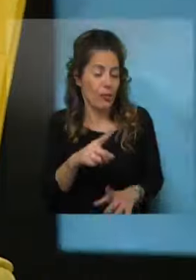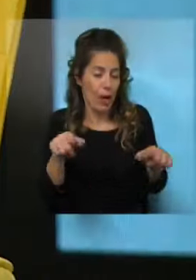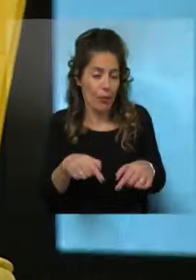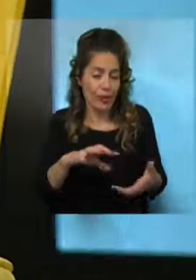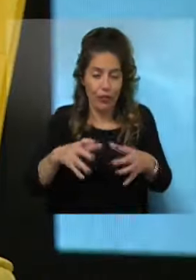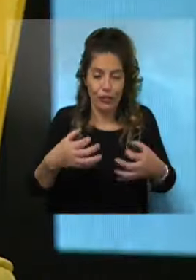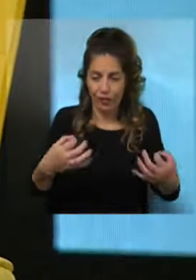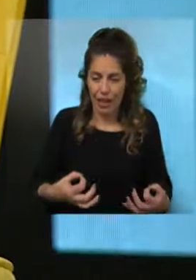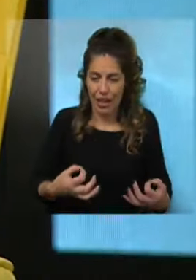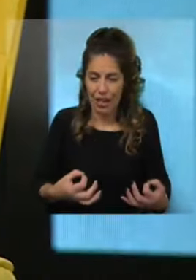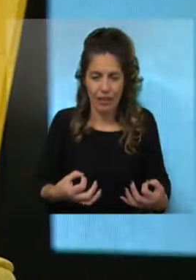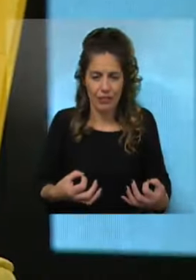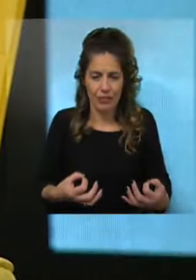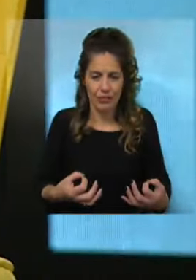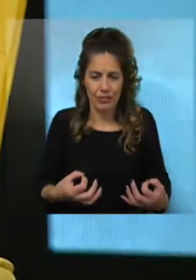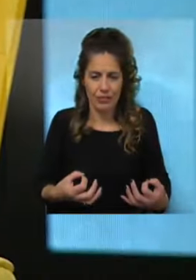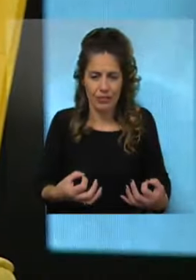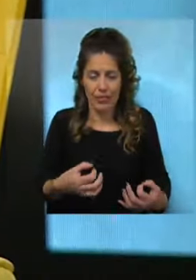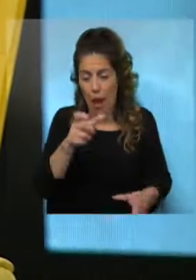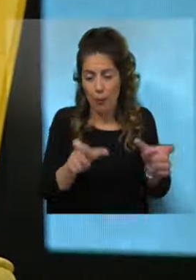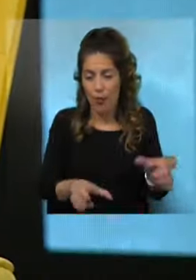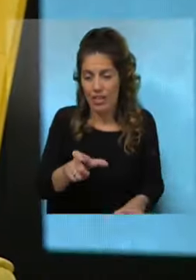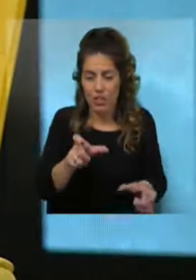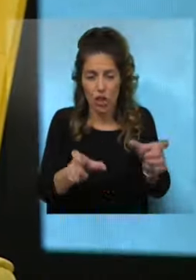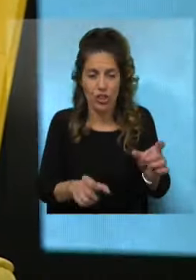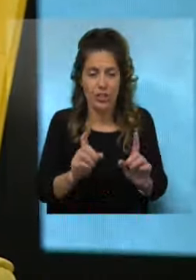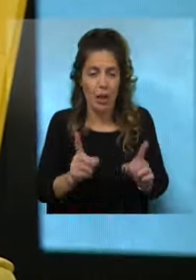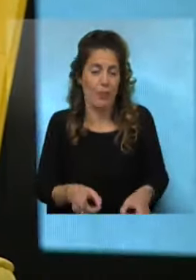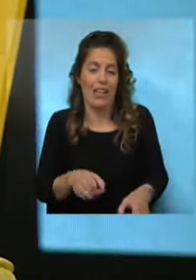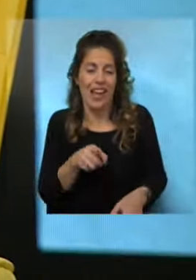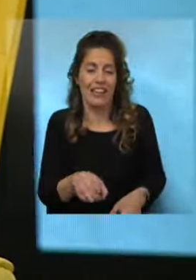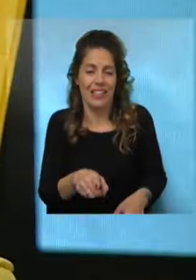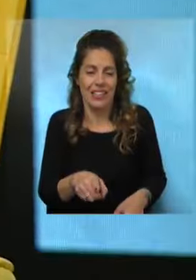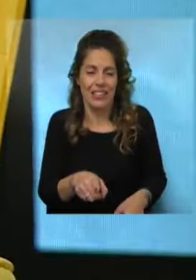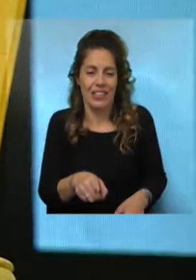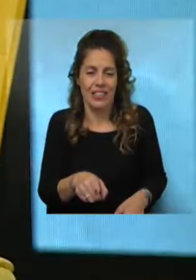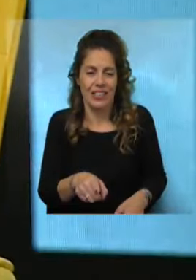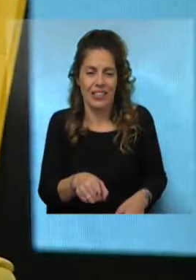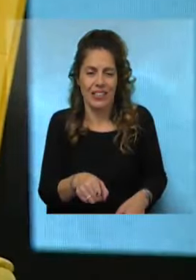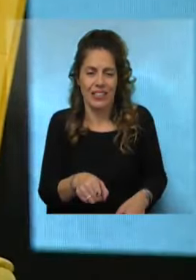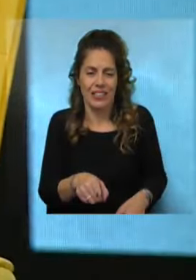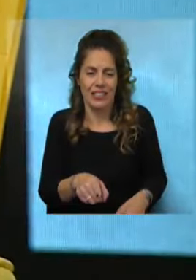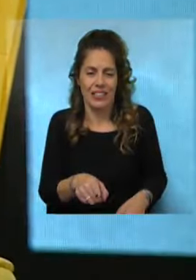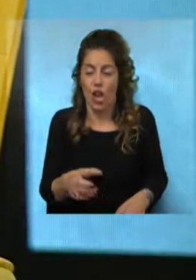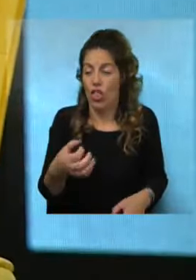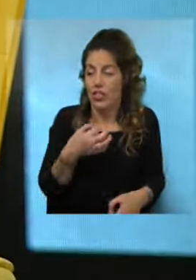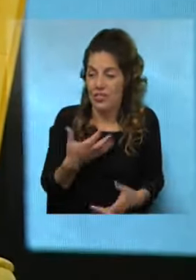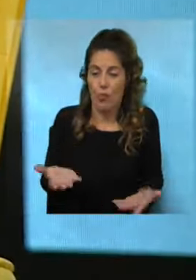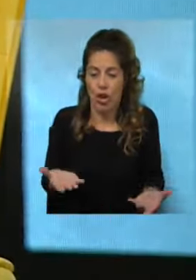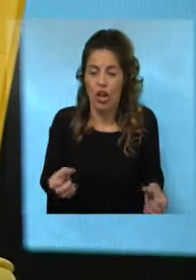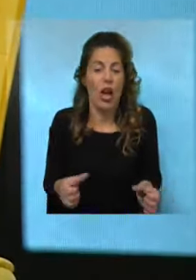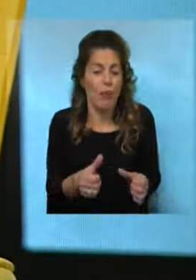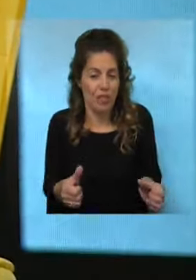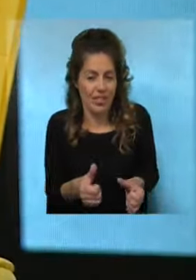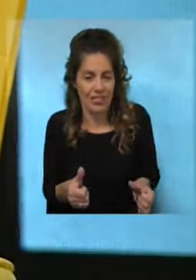conflicto real la población también ahí nos eh nos dice Bueno qué vamos a hacer